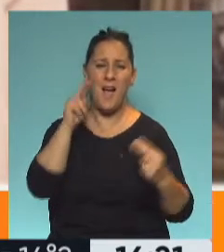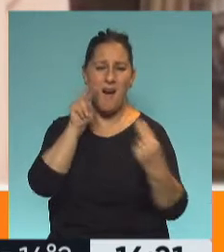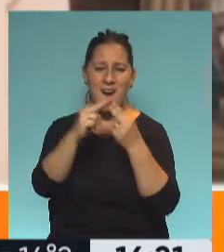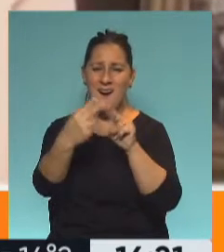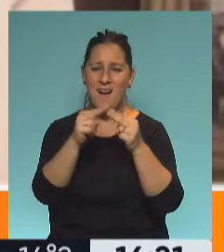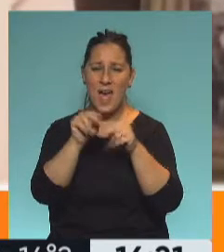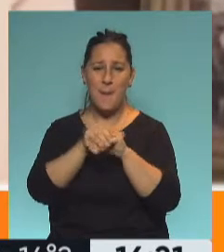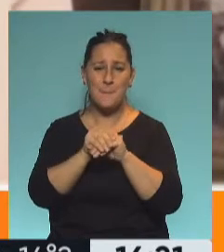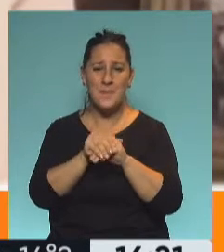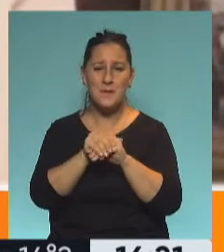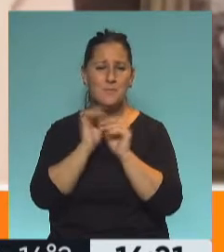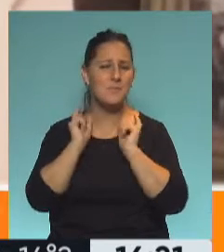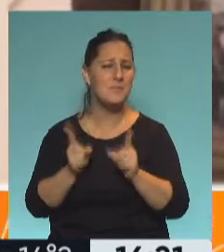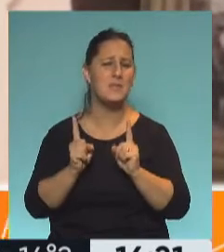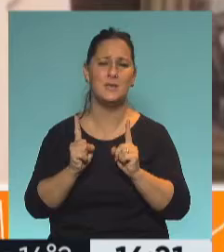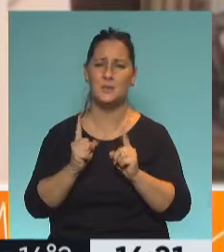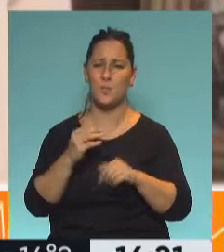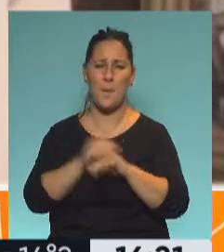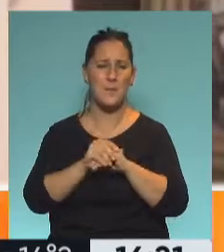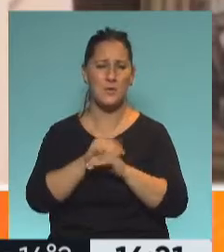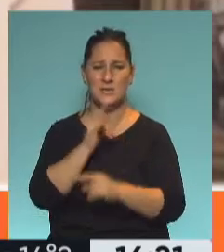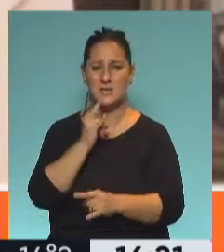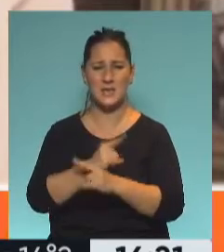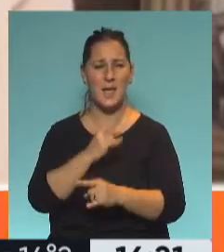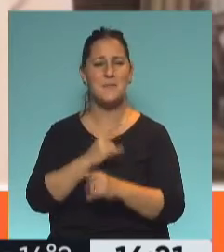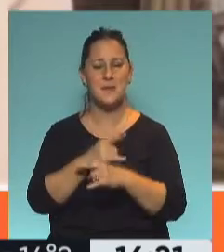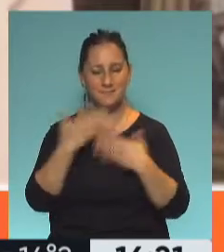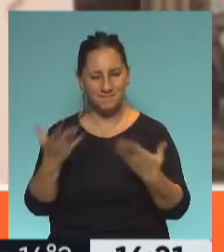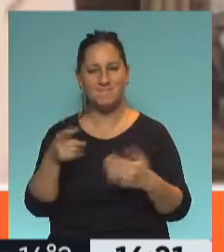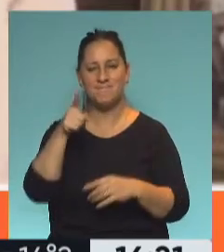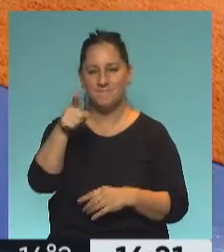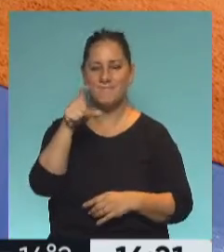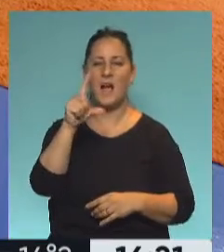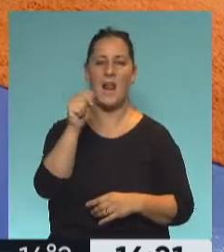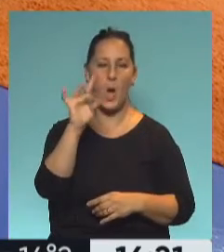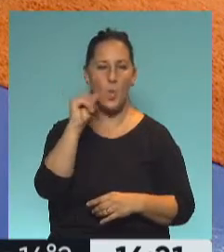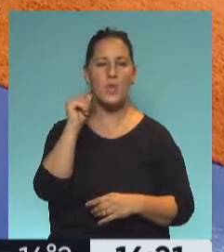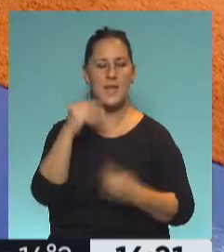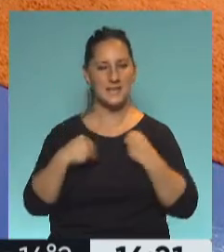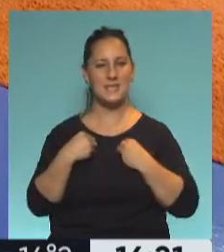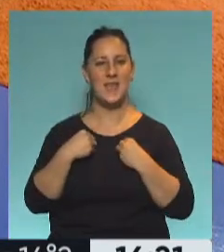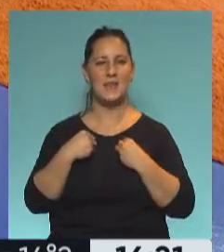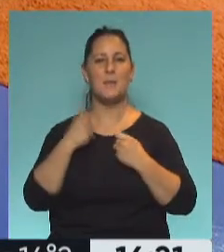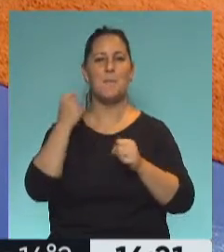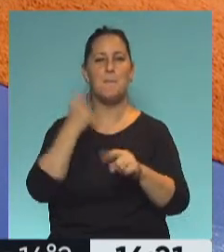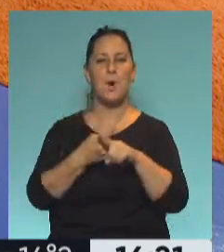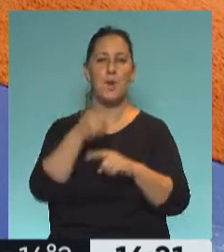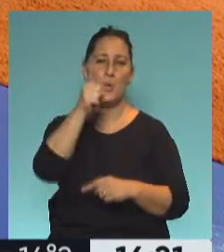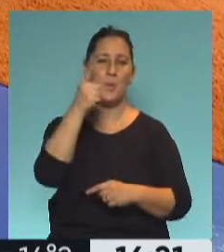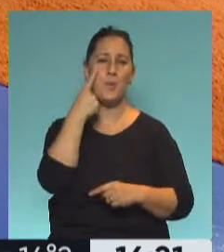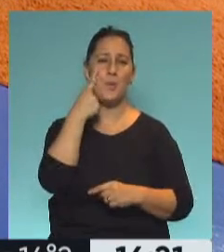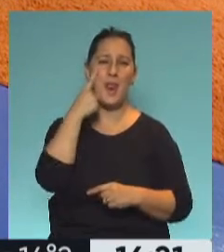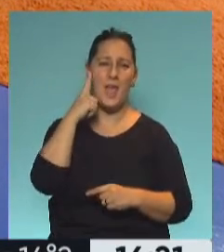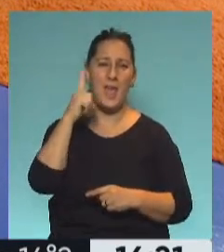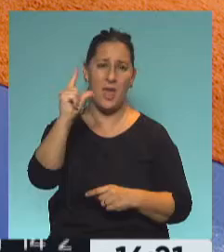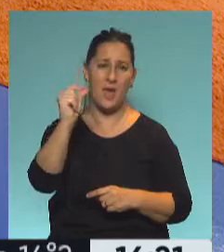amigos, que siguen siendo lo mismo de siempre. Claro, yo creo que a vos, Claudia, también te pegó por ese lado, ¿no? Por el hecho de que si hay